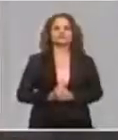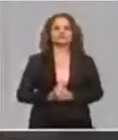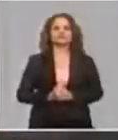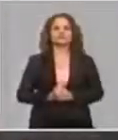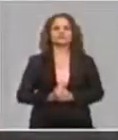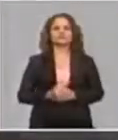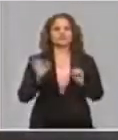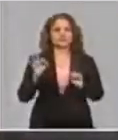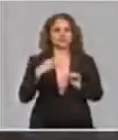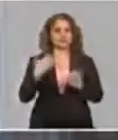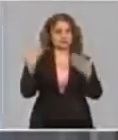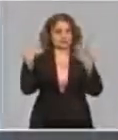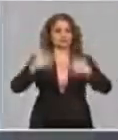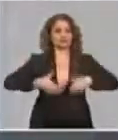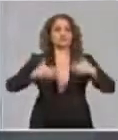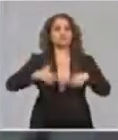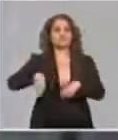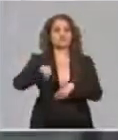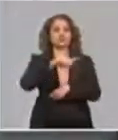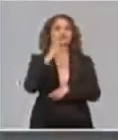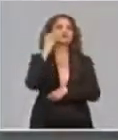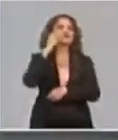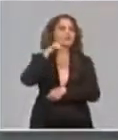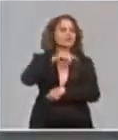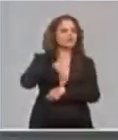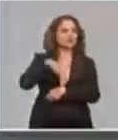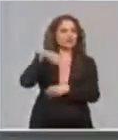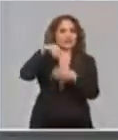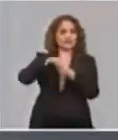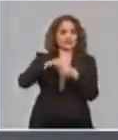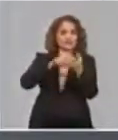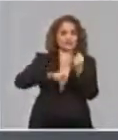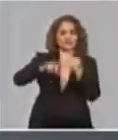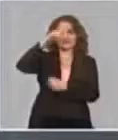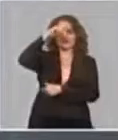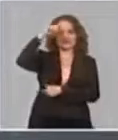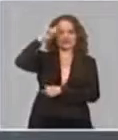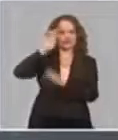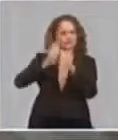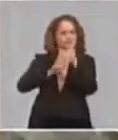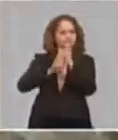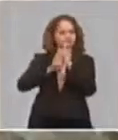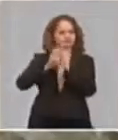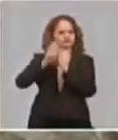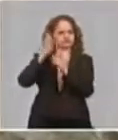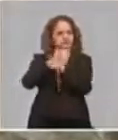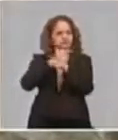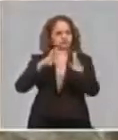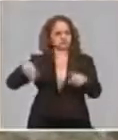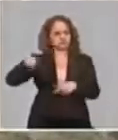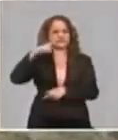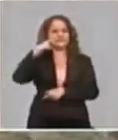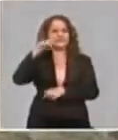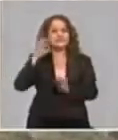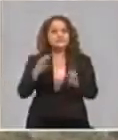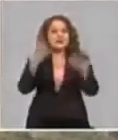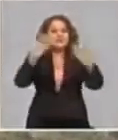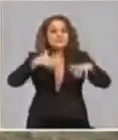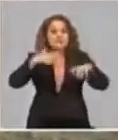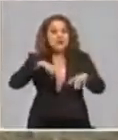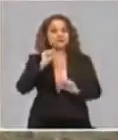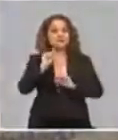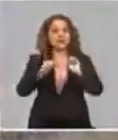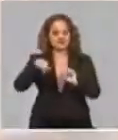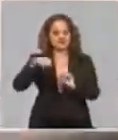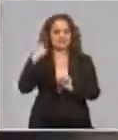La producción de cemento experimenta un repunte en Santi Spíritus. La planta de Siguaney, que en noviembre reanudó completamente el proceso de producción